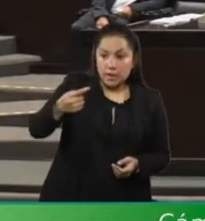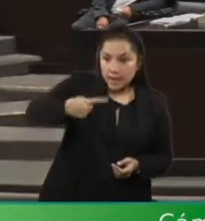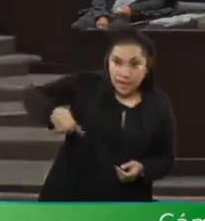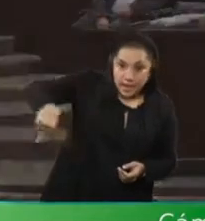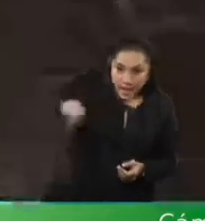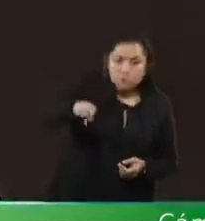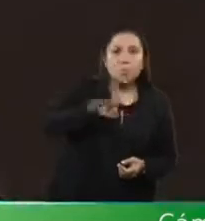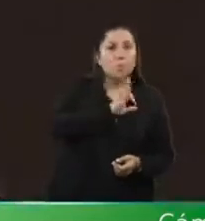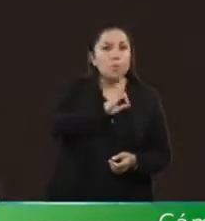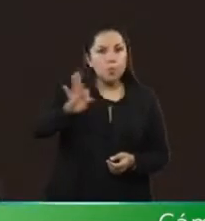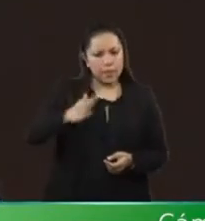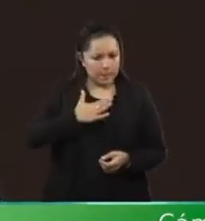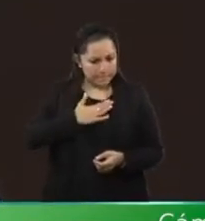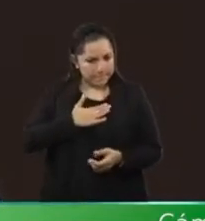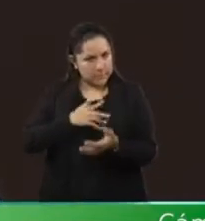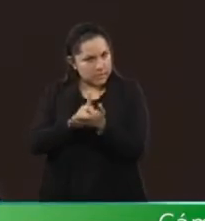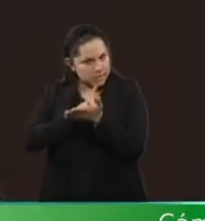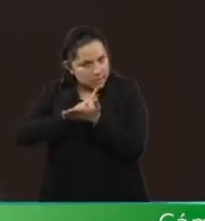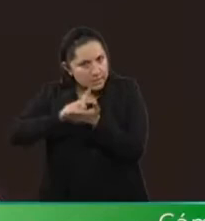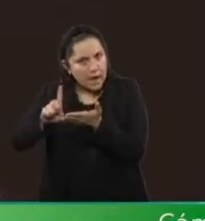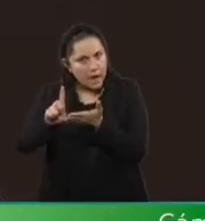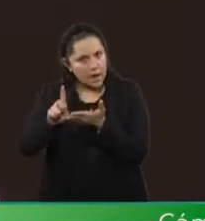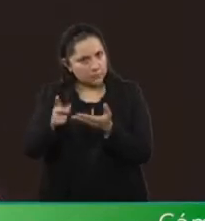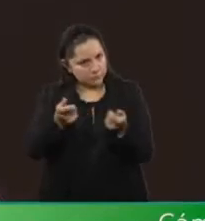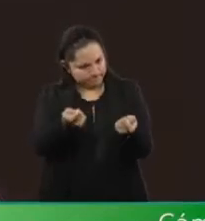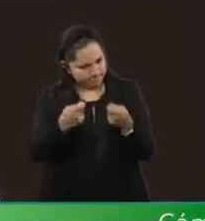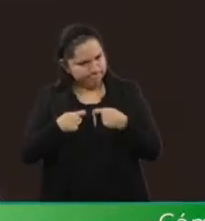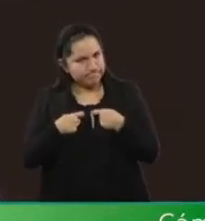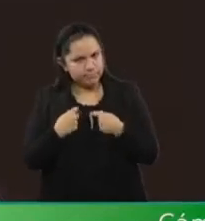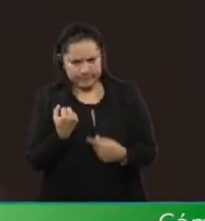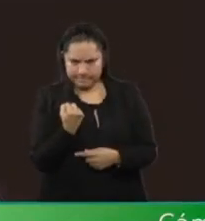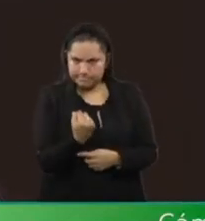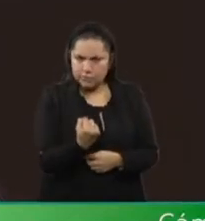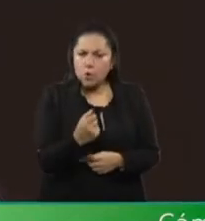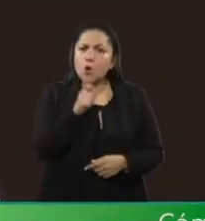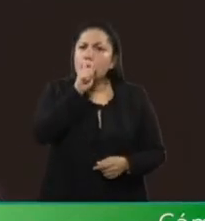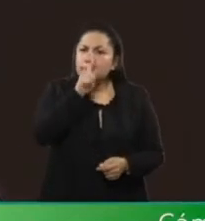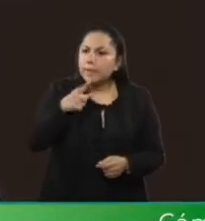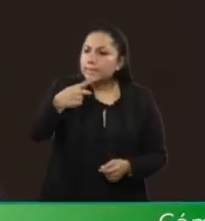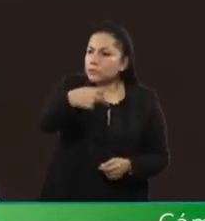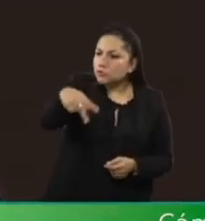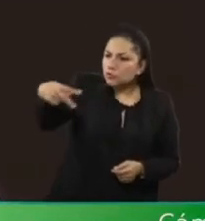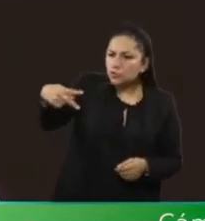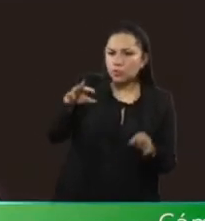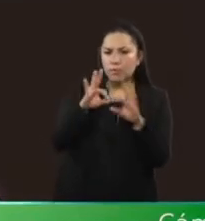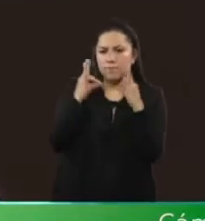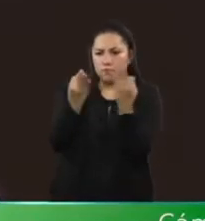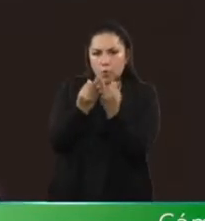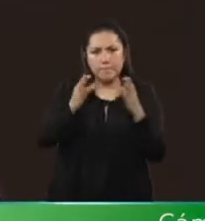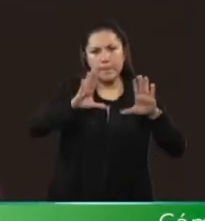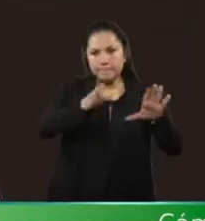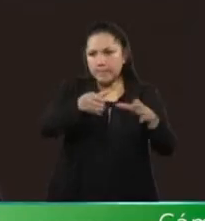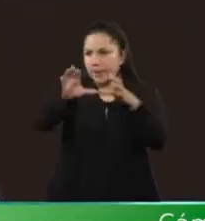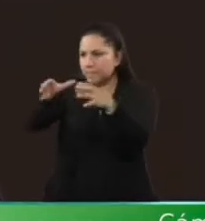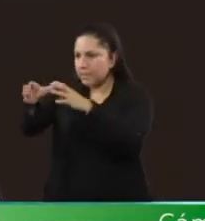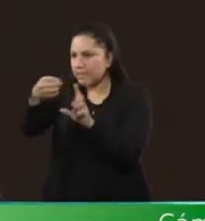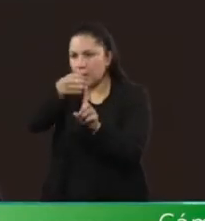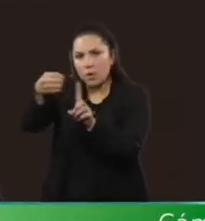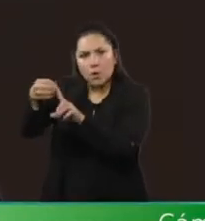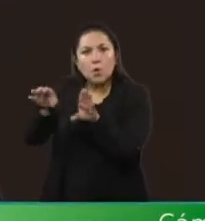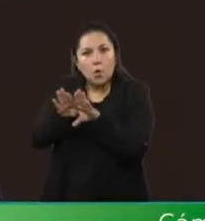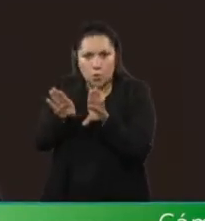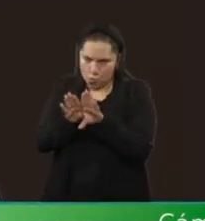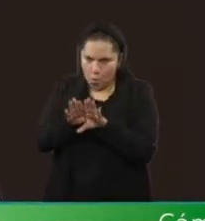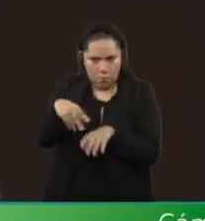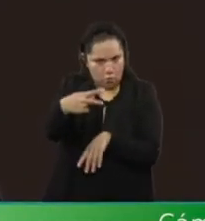sus derechos y la libre determinación de sus propias formas de organización en su territorio. Sin embargo,